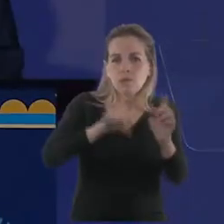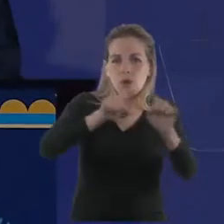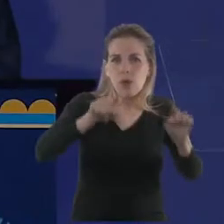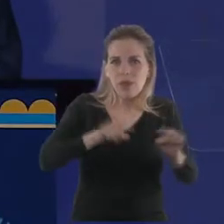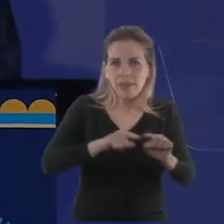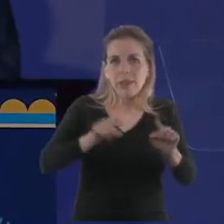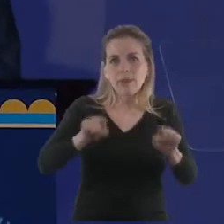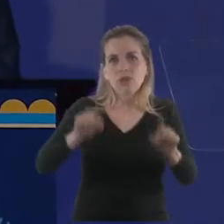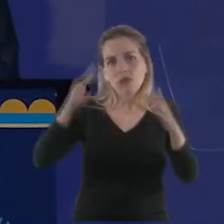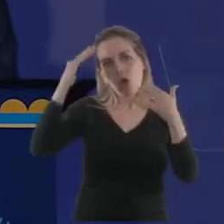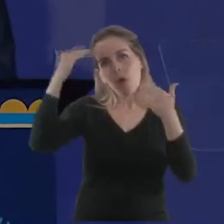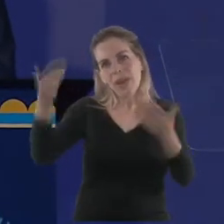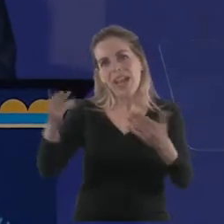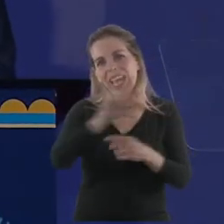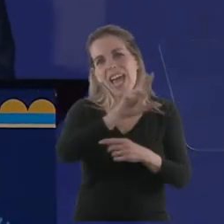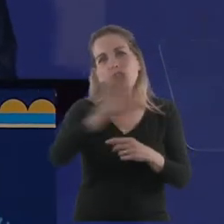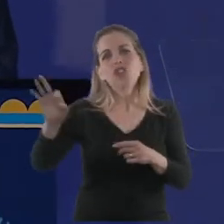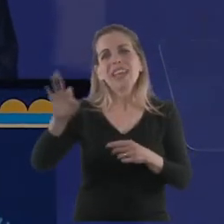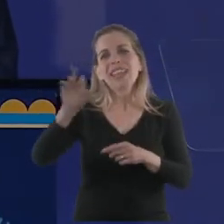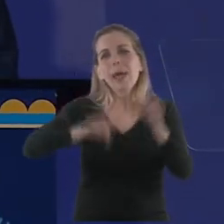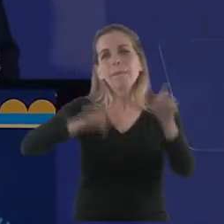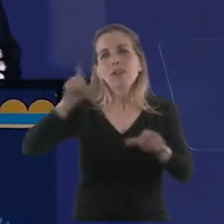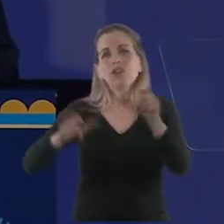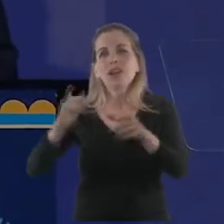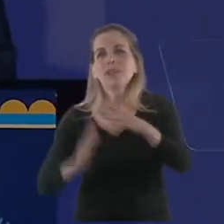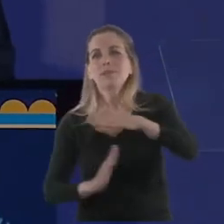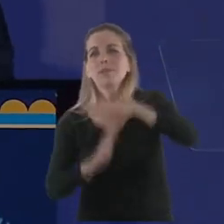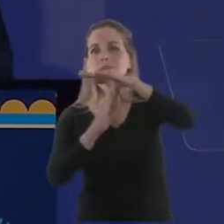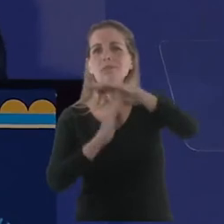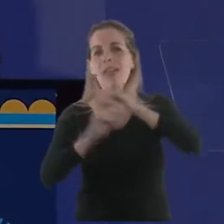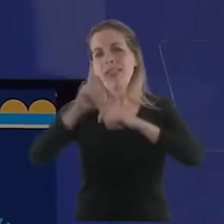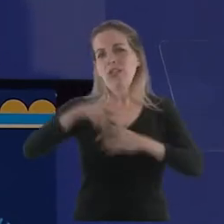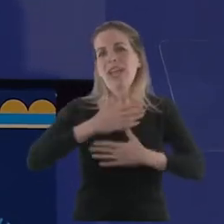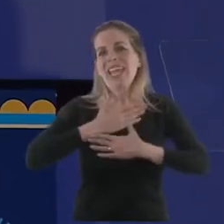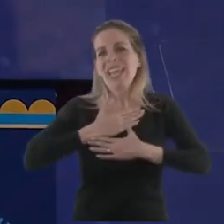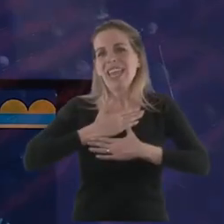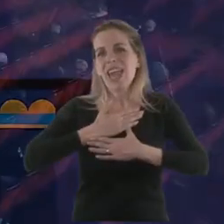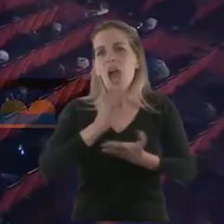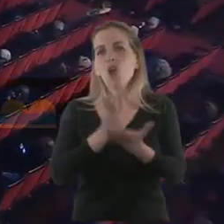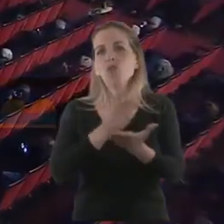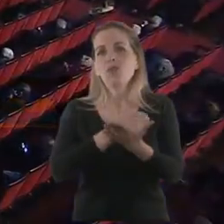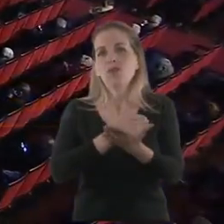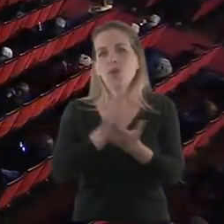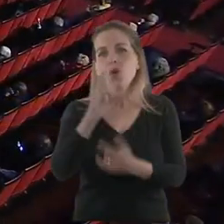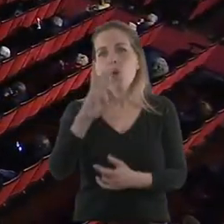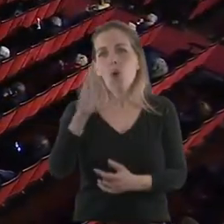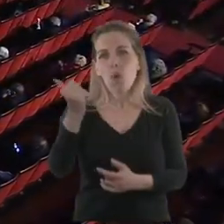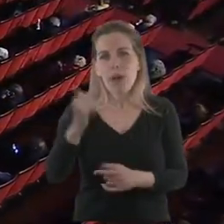las 200 personalidades destacadas de nuestra querida UBA.